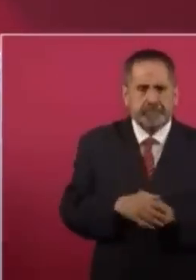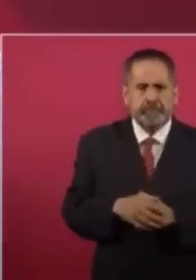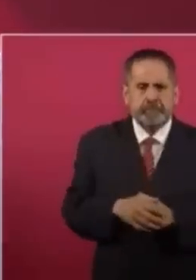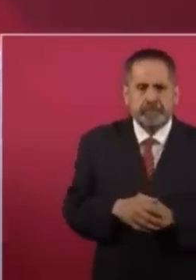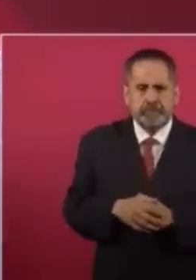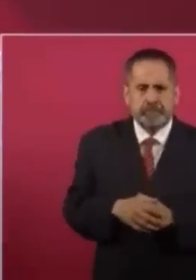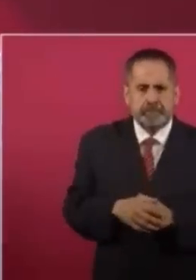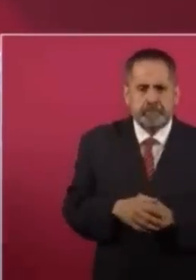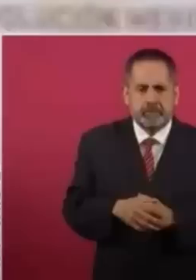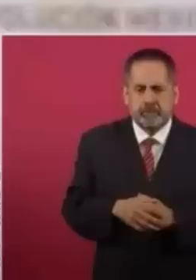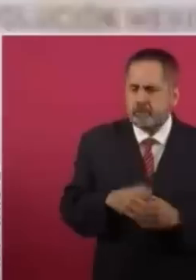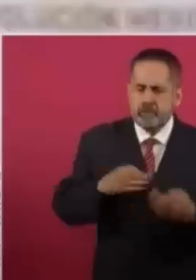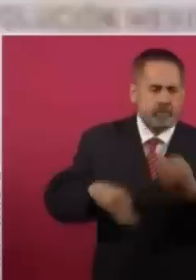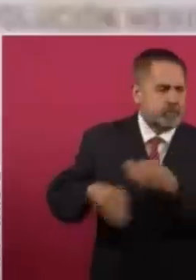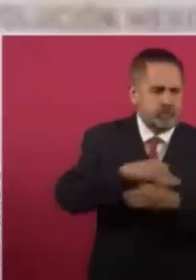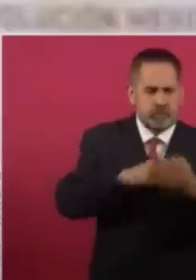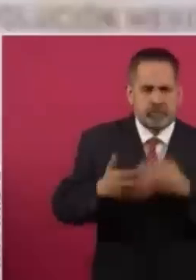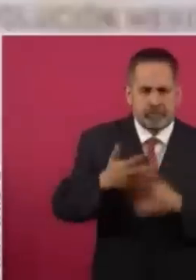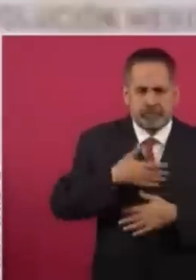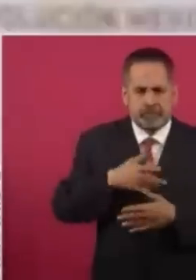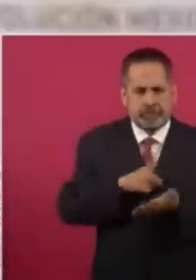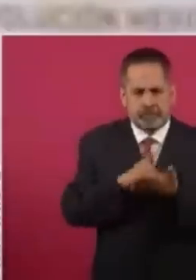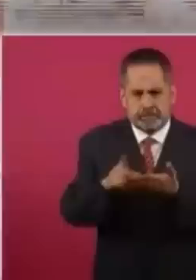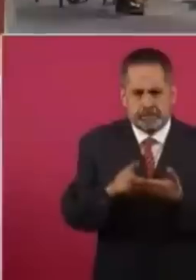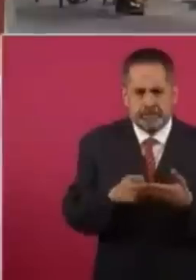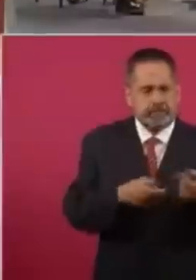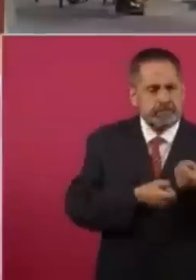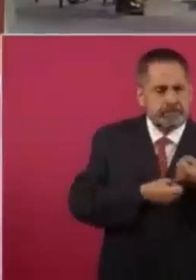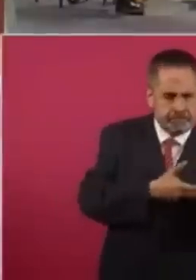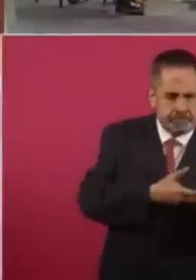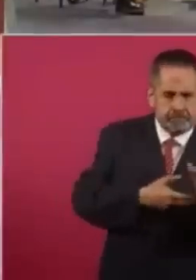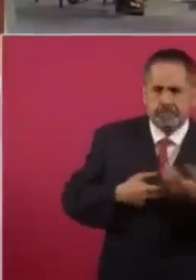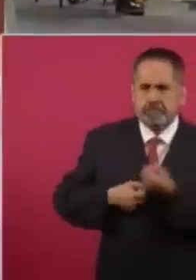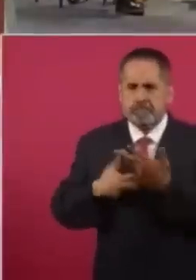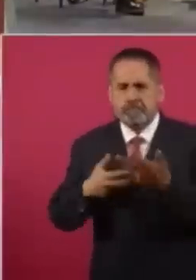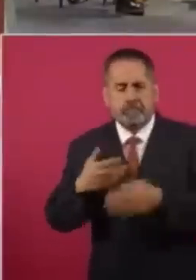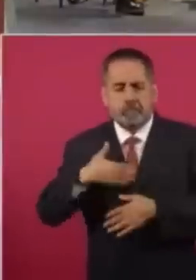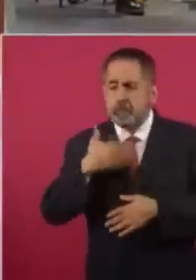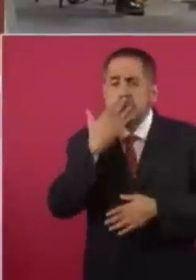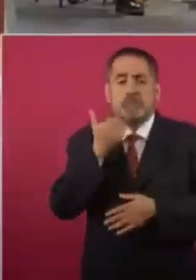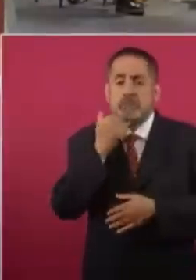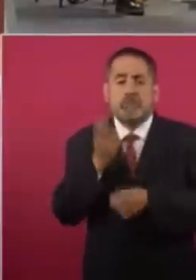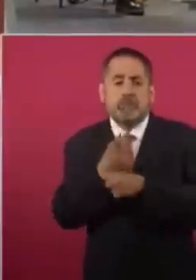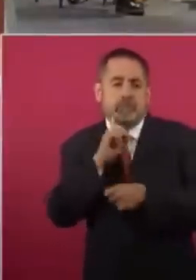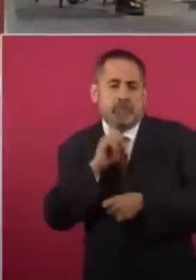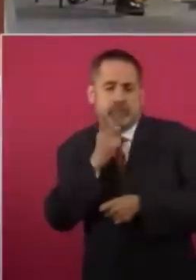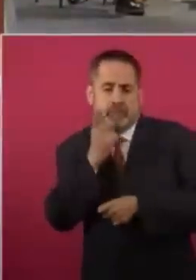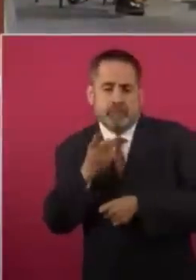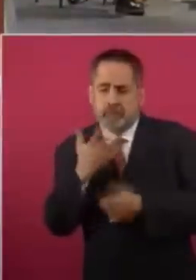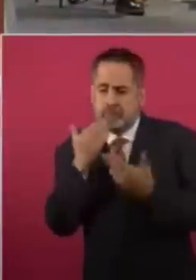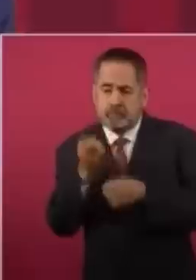todos tenemos derecho a la réplica. Exacto. Yo entonces, no tengo esa oportunidad. Cuando